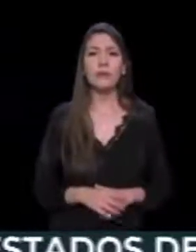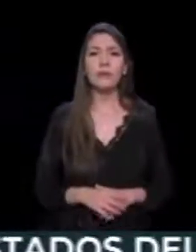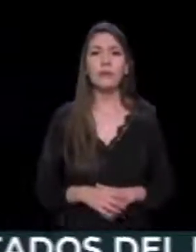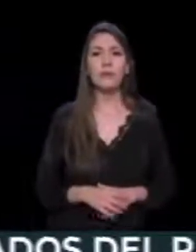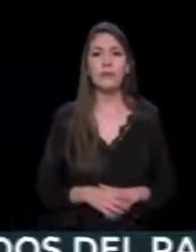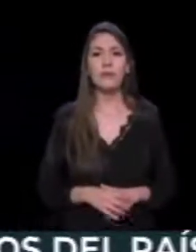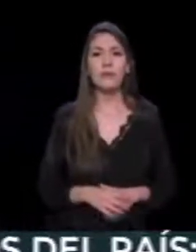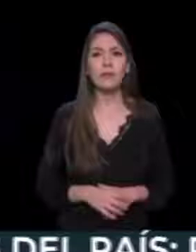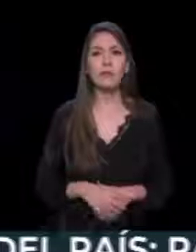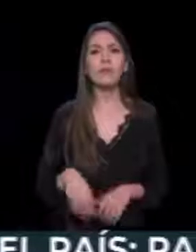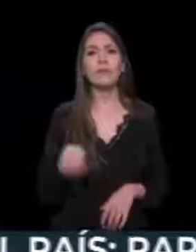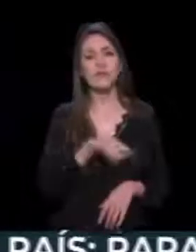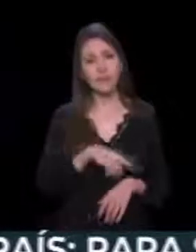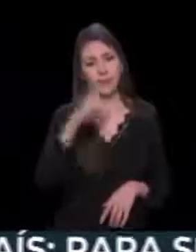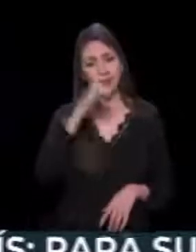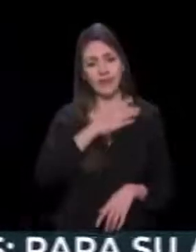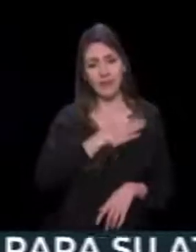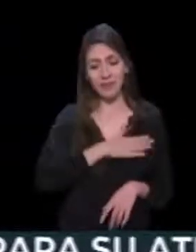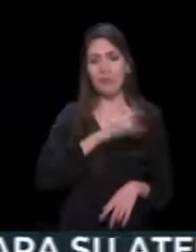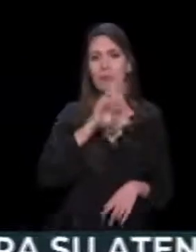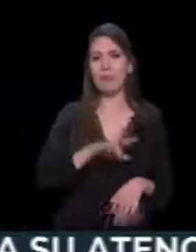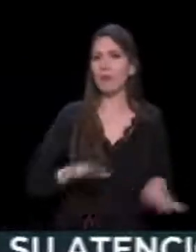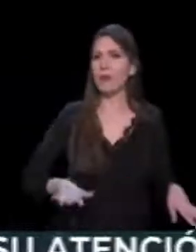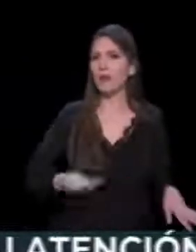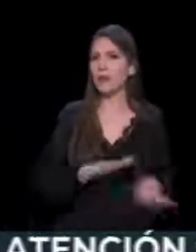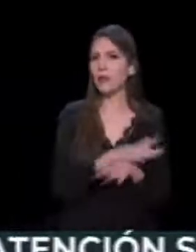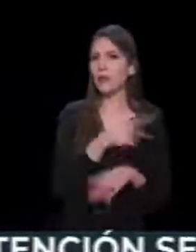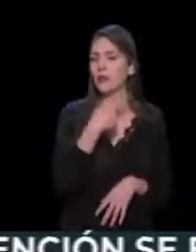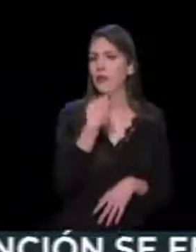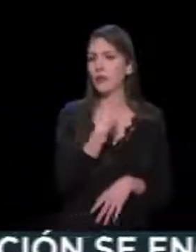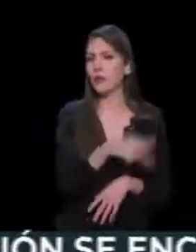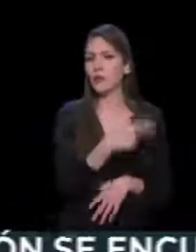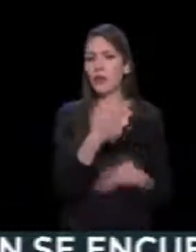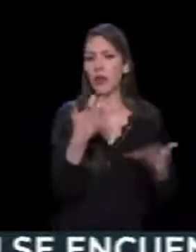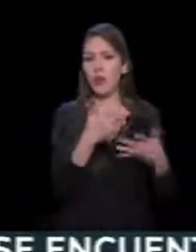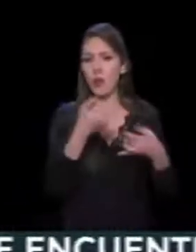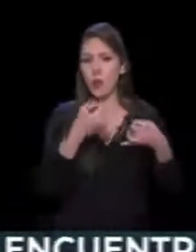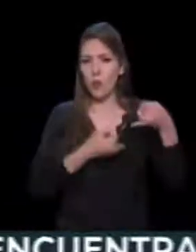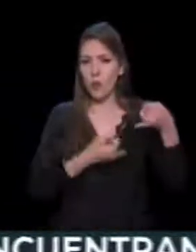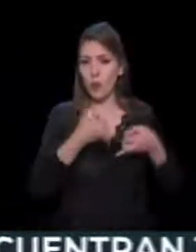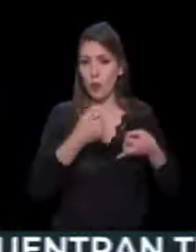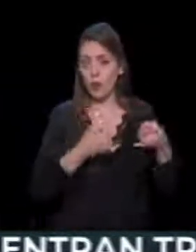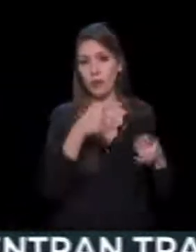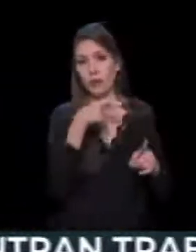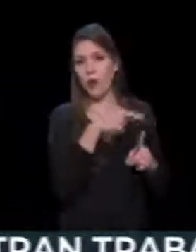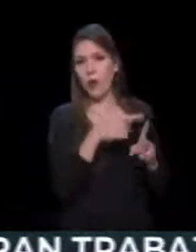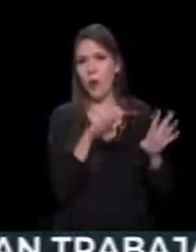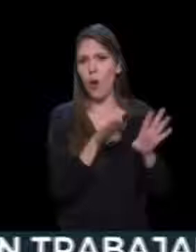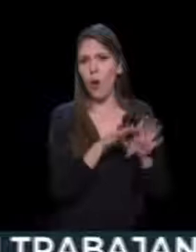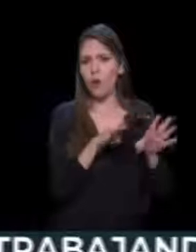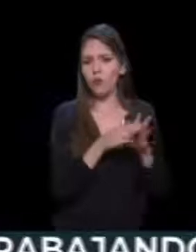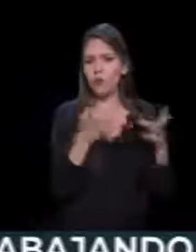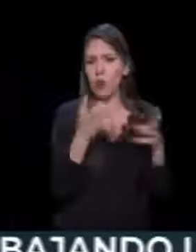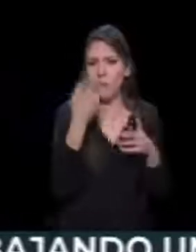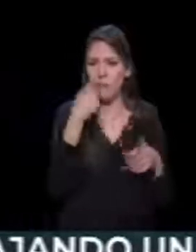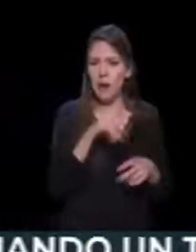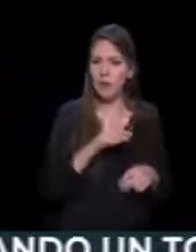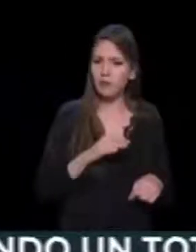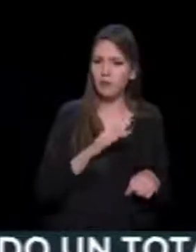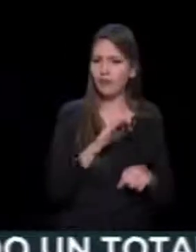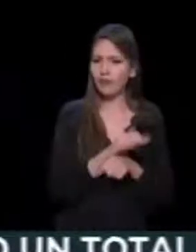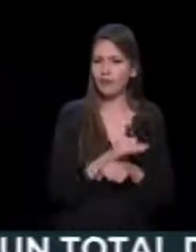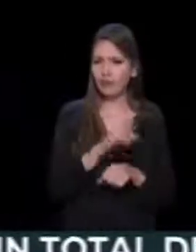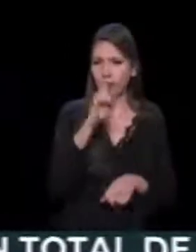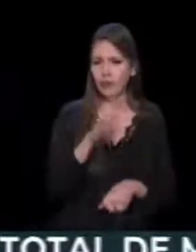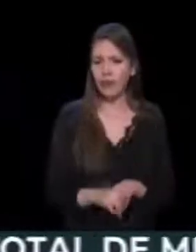una transformación del Poder Judicial. El Poder Judicial es el garante del Estado de Derecho. Eso es determinante. Lo